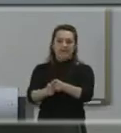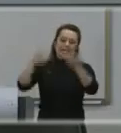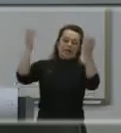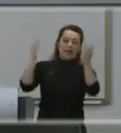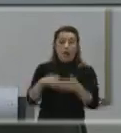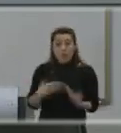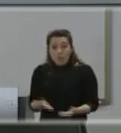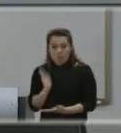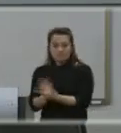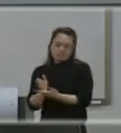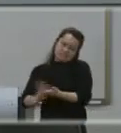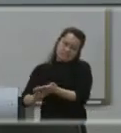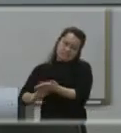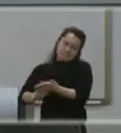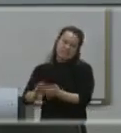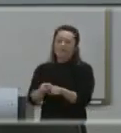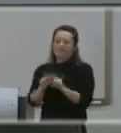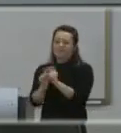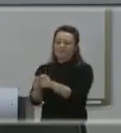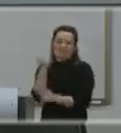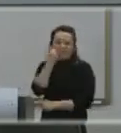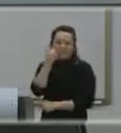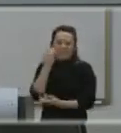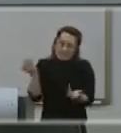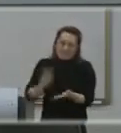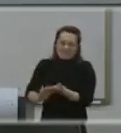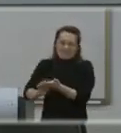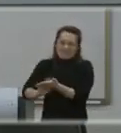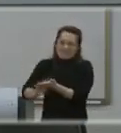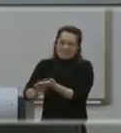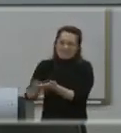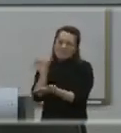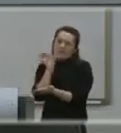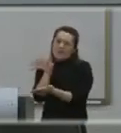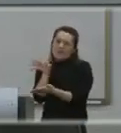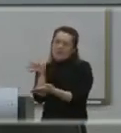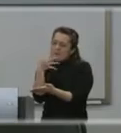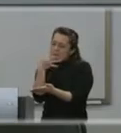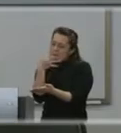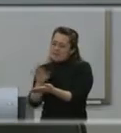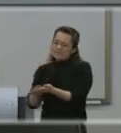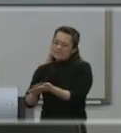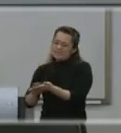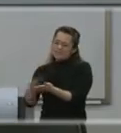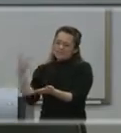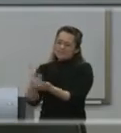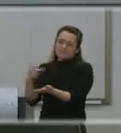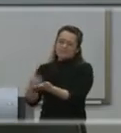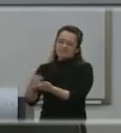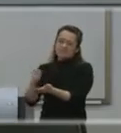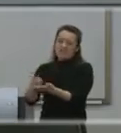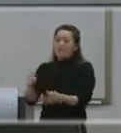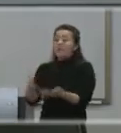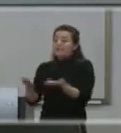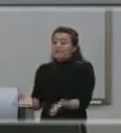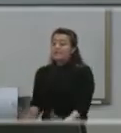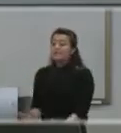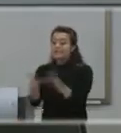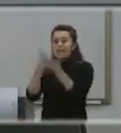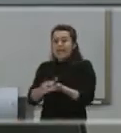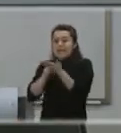arreglarla. Es una enfermedad, hay que curarla. Entonces, todos los esfuerzos se van a normalizar a las